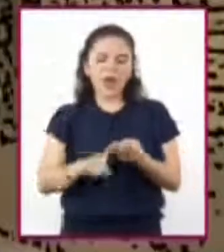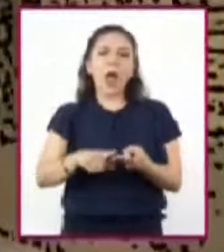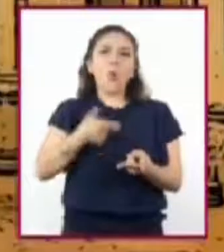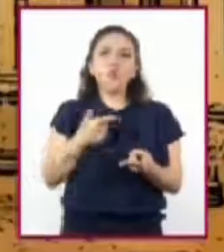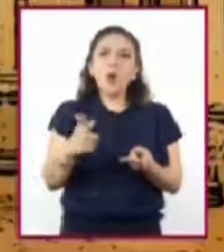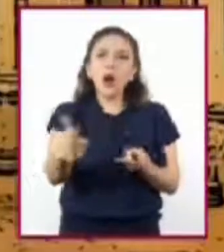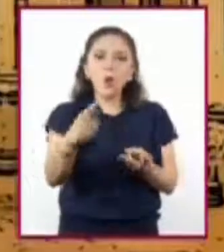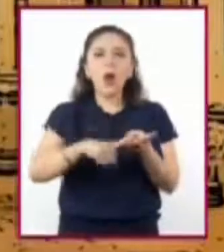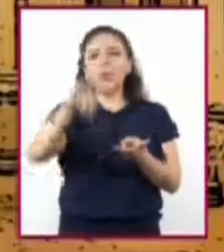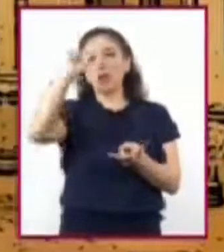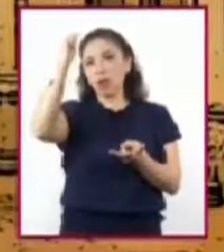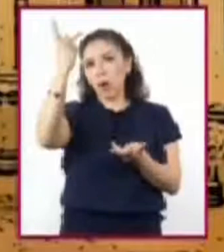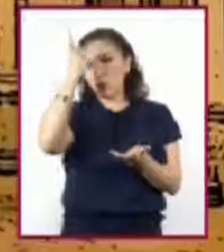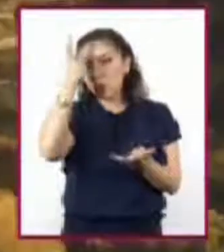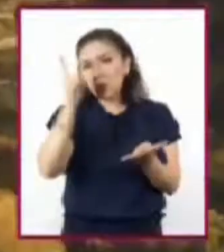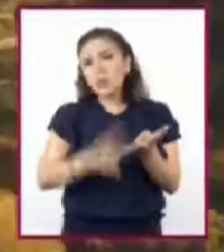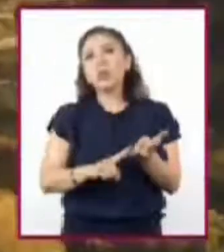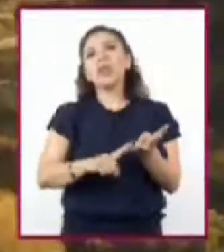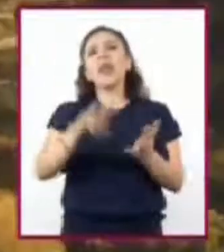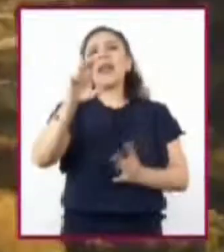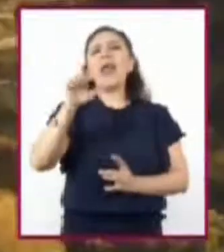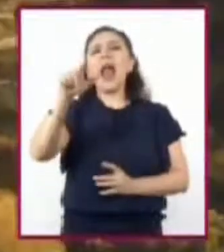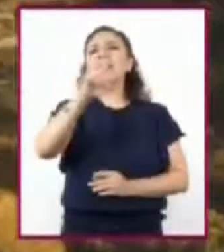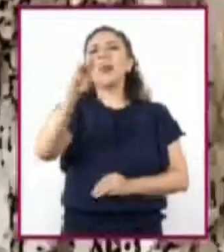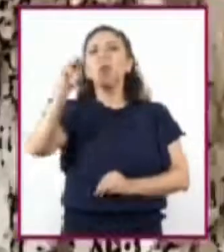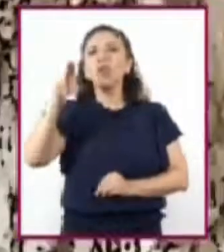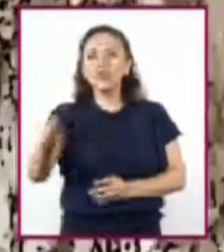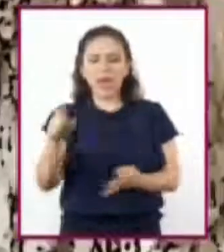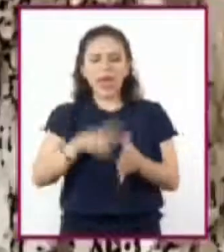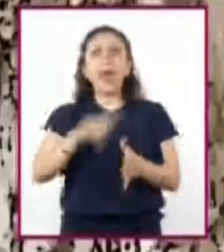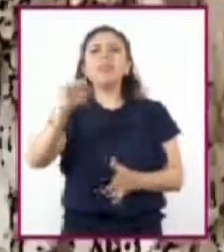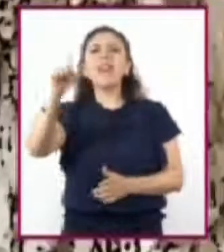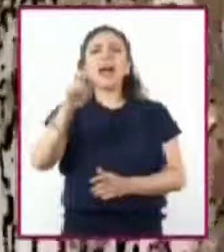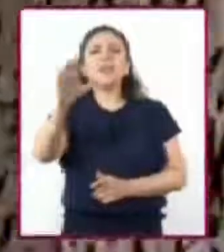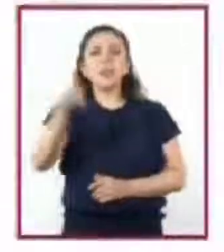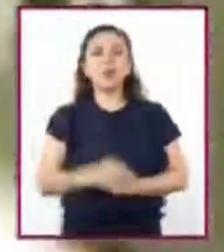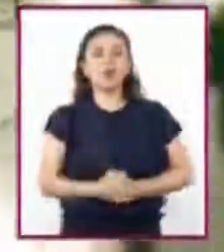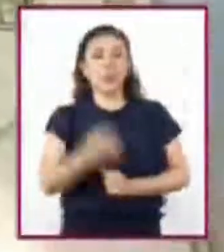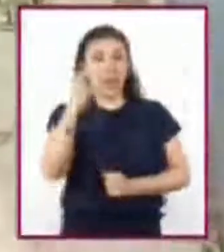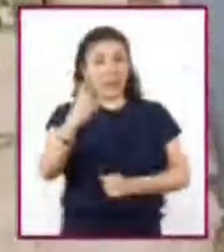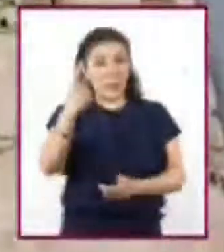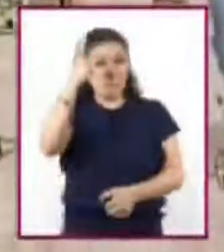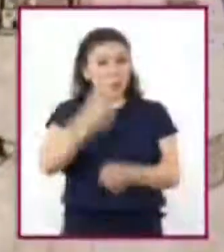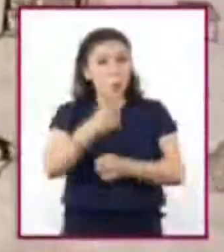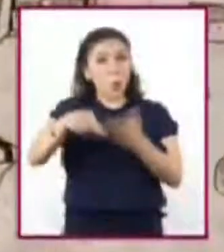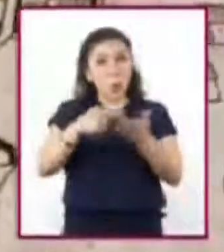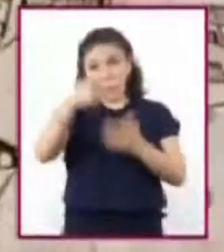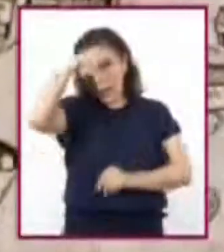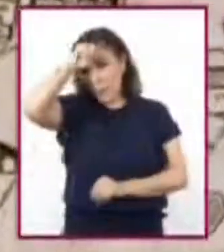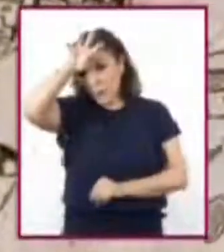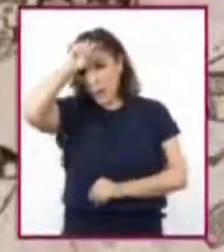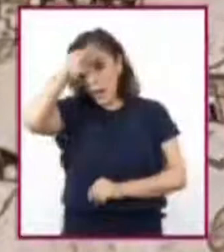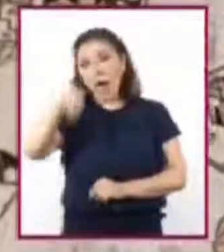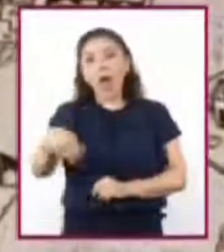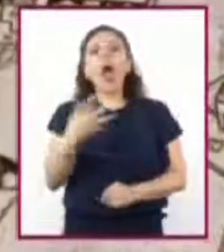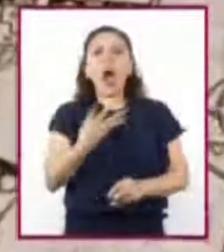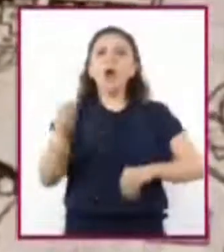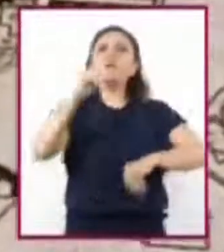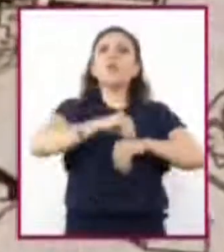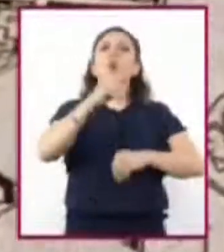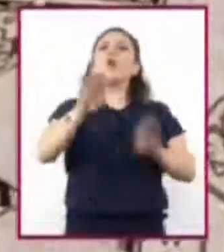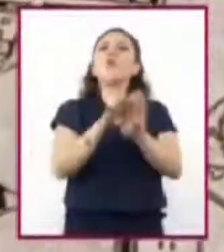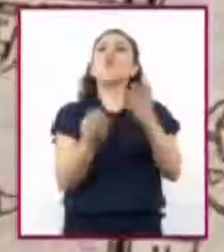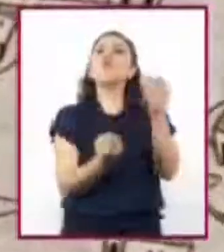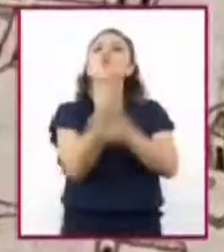Guanajuato, San Luis Potosí, Real del Monte y Taxco. Los centros mineros permitieron el establecimiento de centros